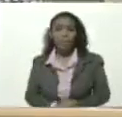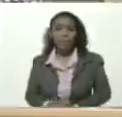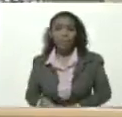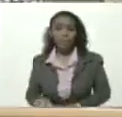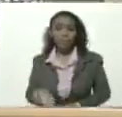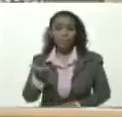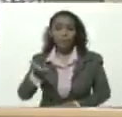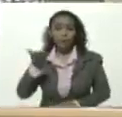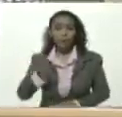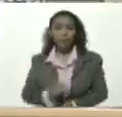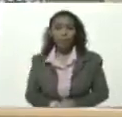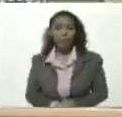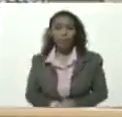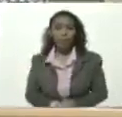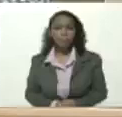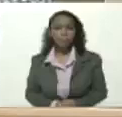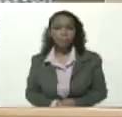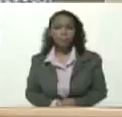importantes.